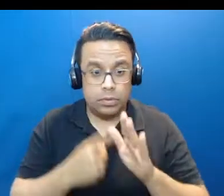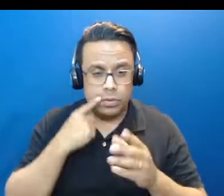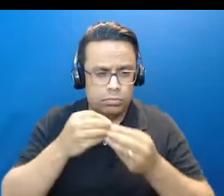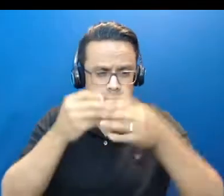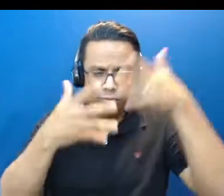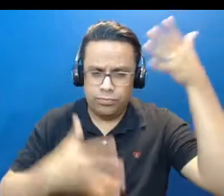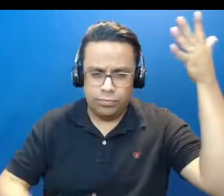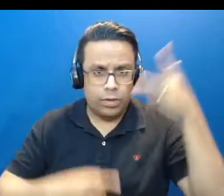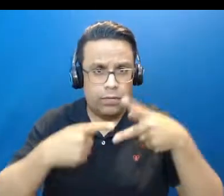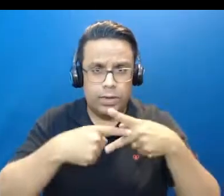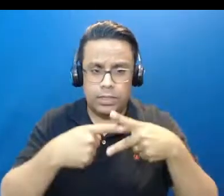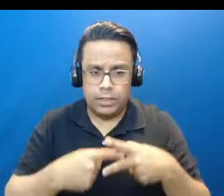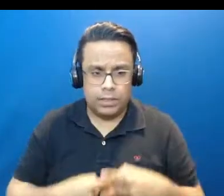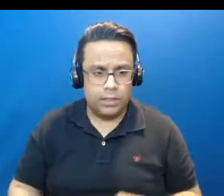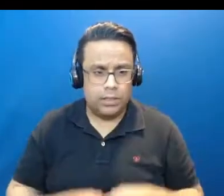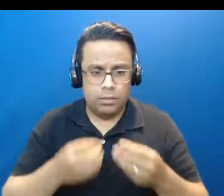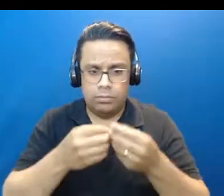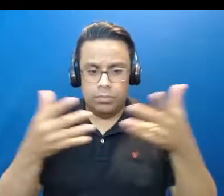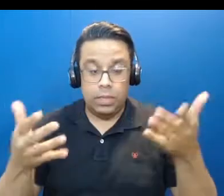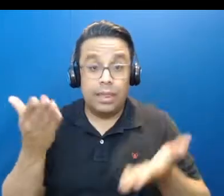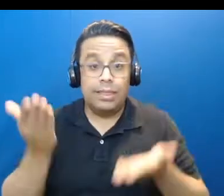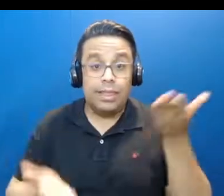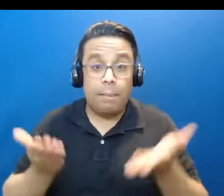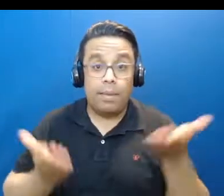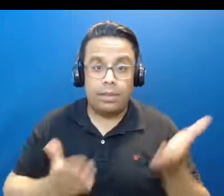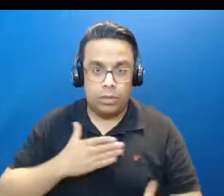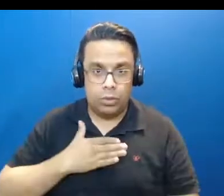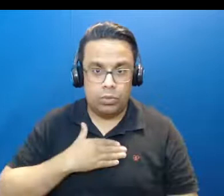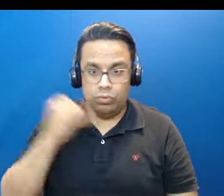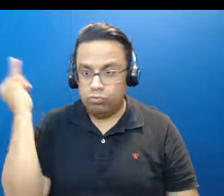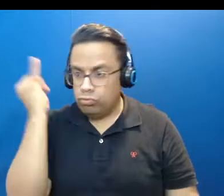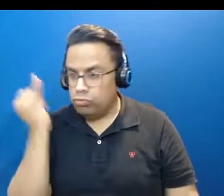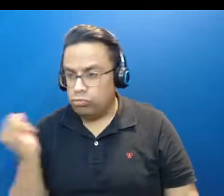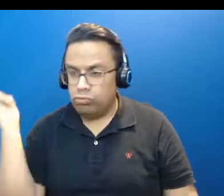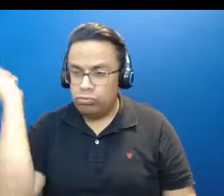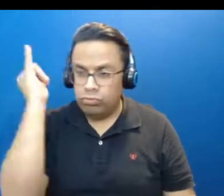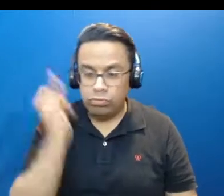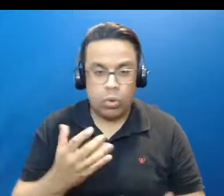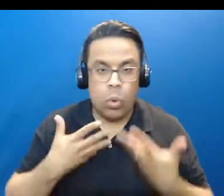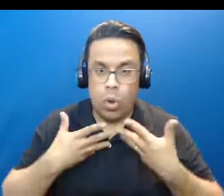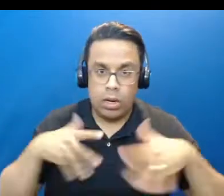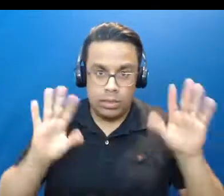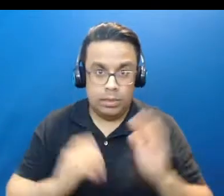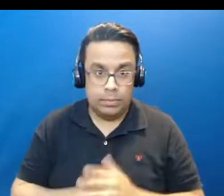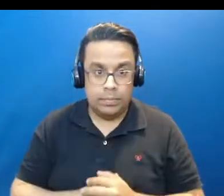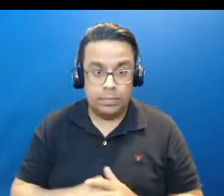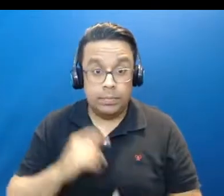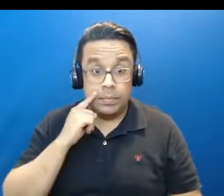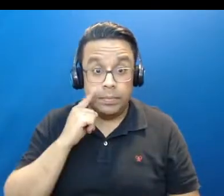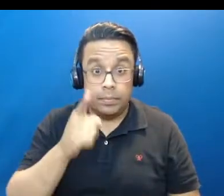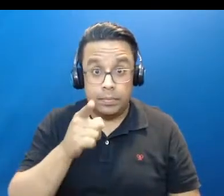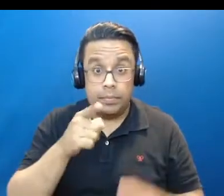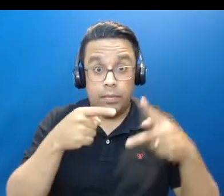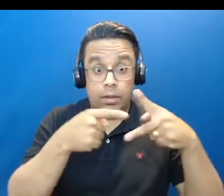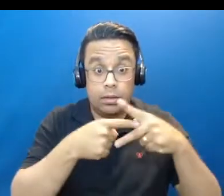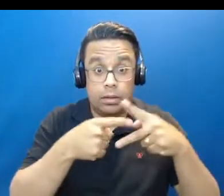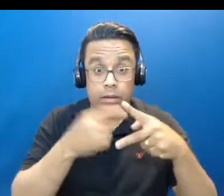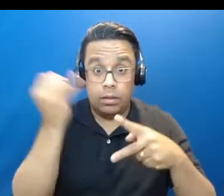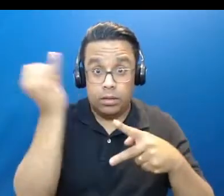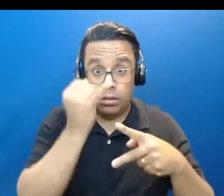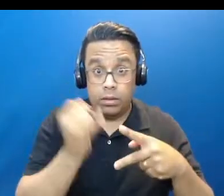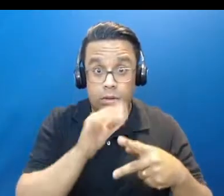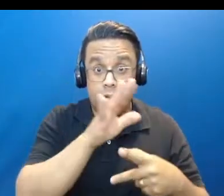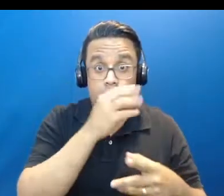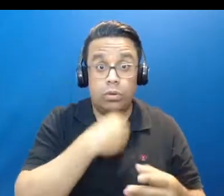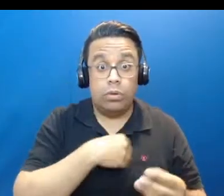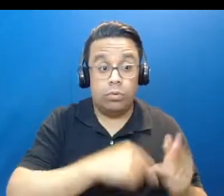número de posibilidades dependiendo del dibujo que yo esté trabajando. Por ejemplo, no es lo mismo acotar en un sistema de dibujo arquitectónico